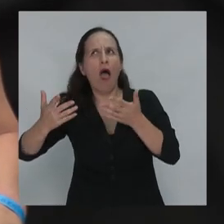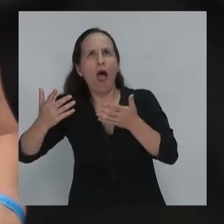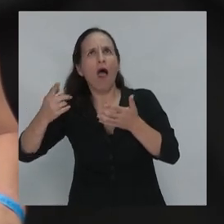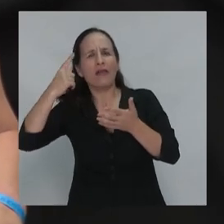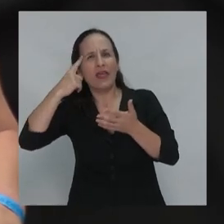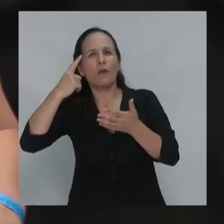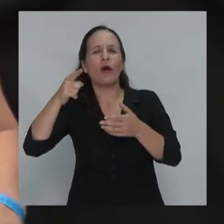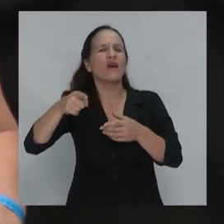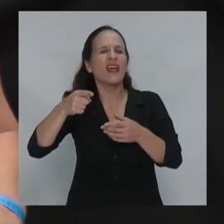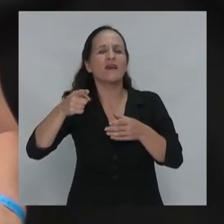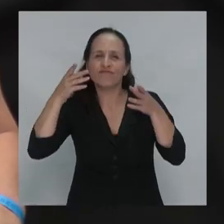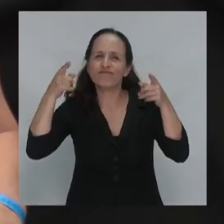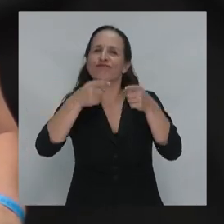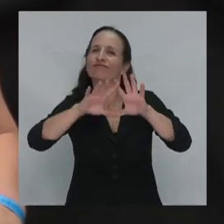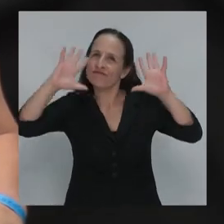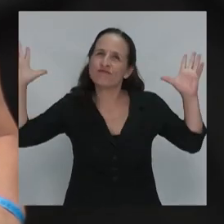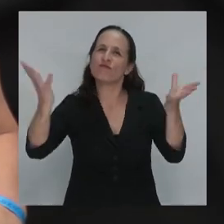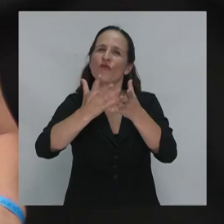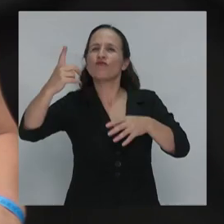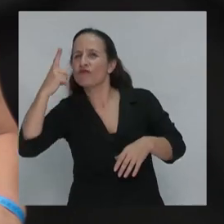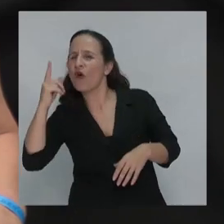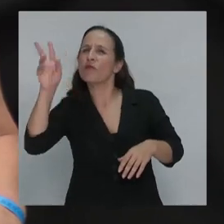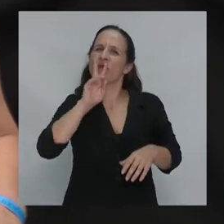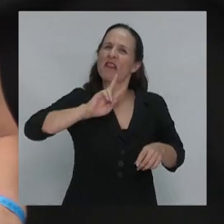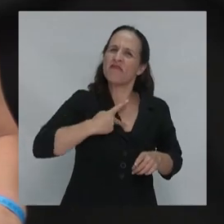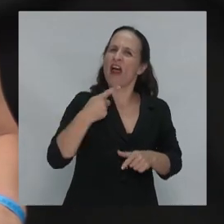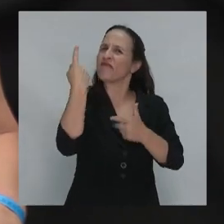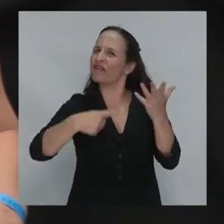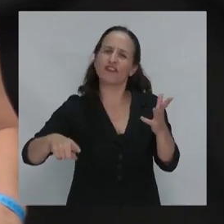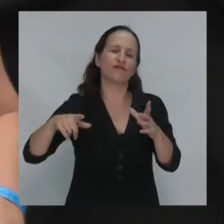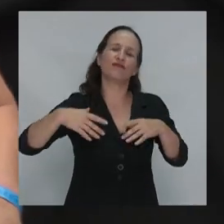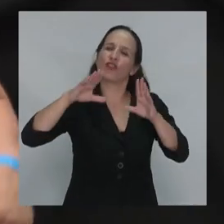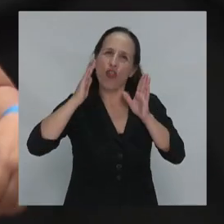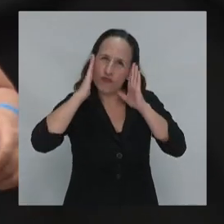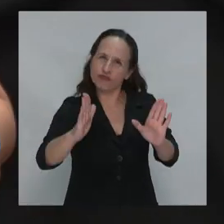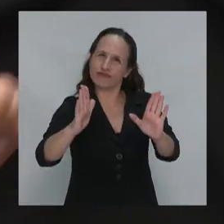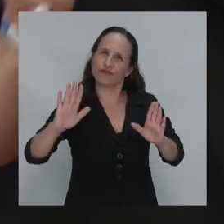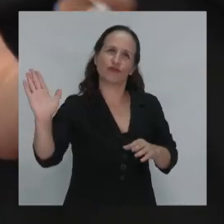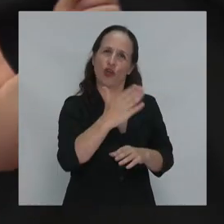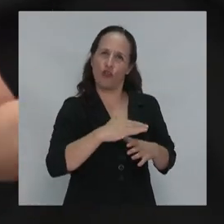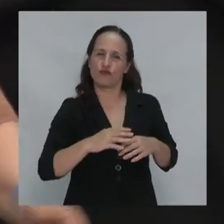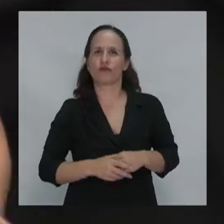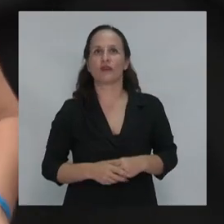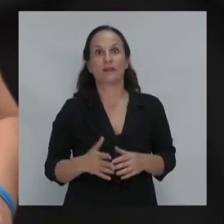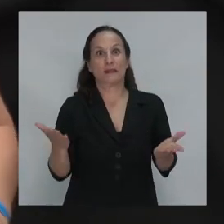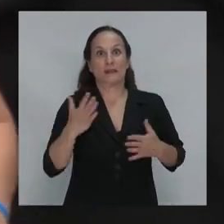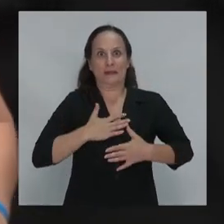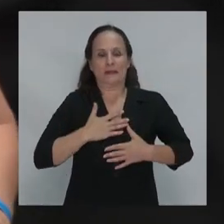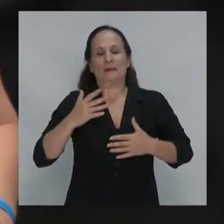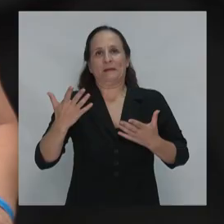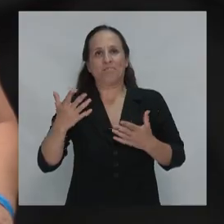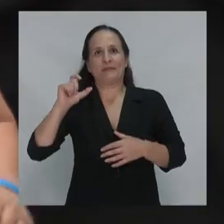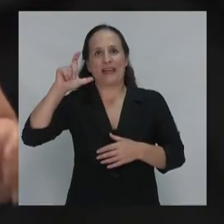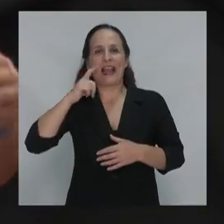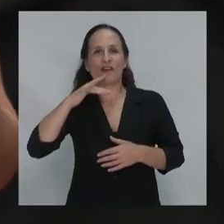que todos y todas y todes estemos contemplados. Así que bueno, gracias por estar acá y festejo que Claxo organice